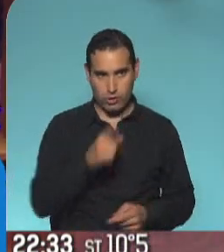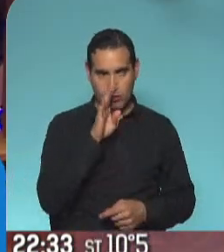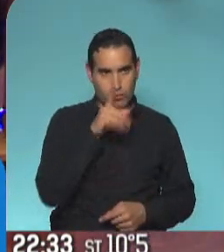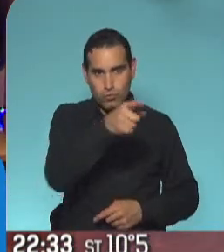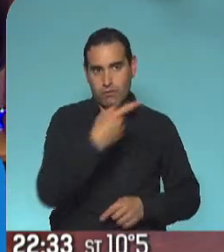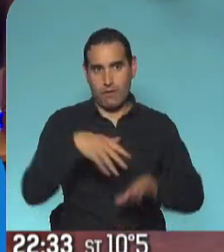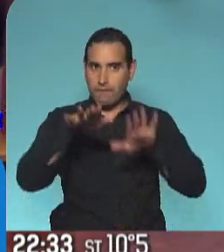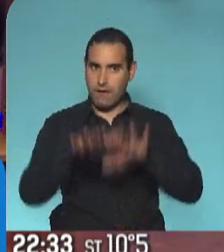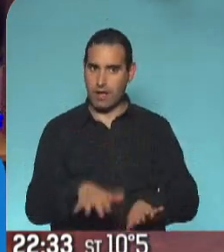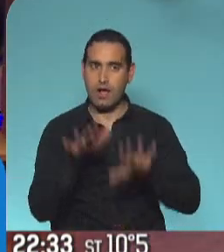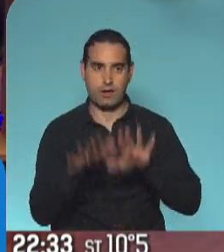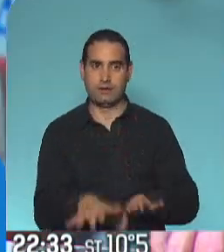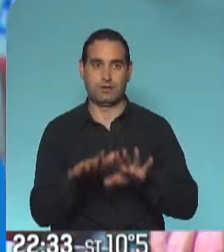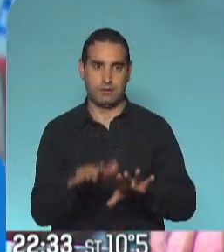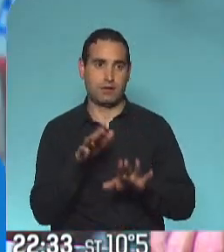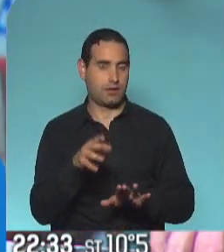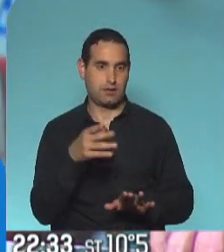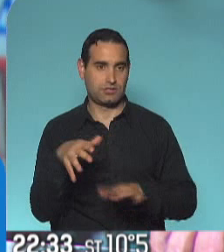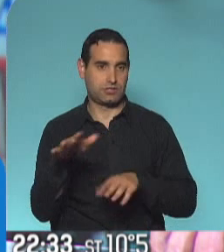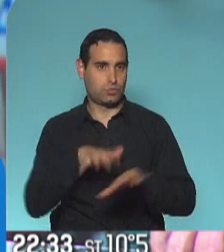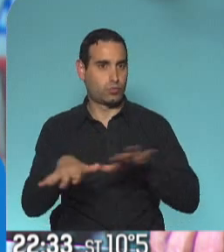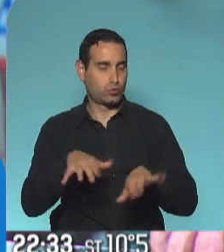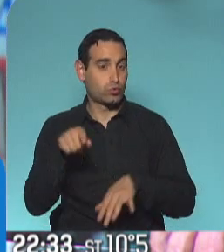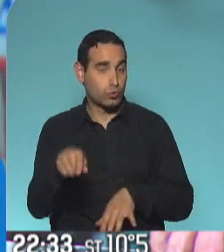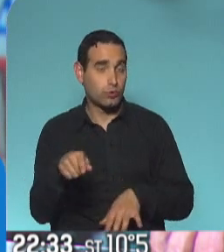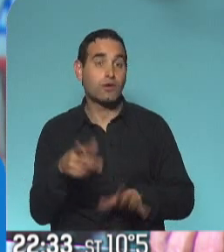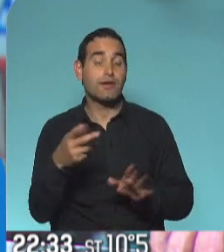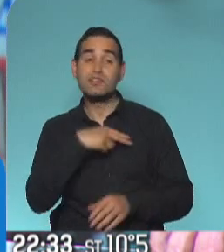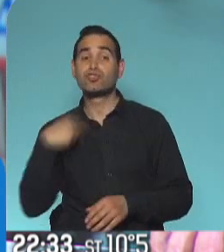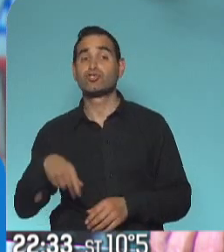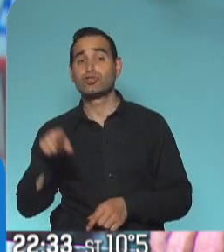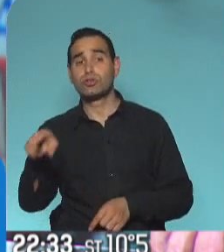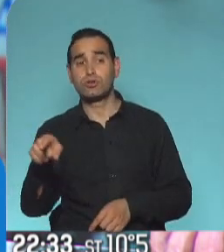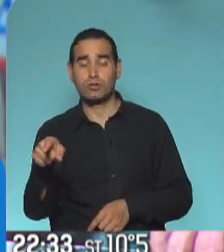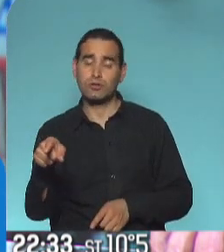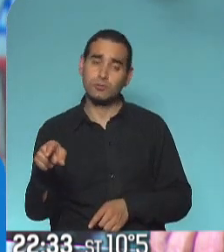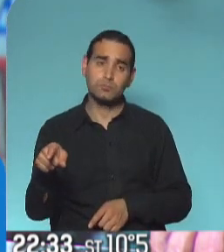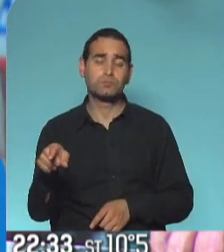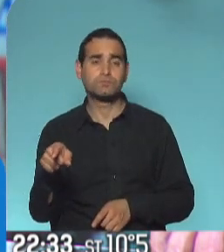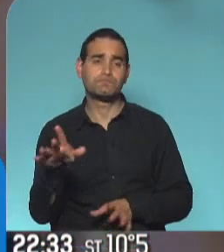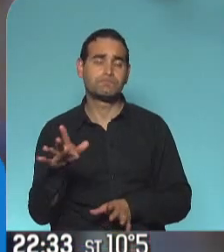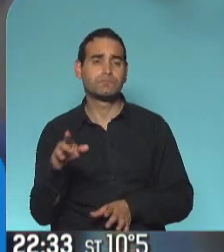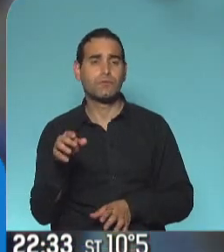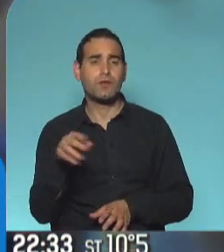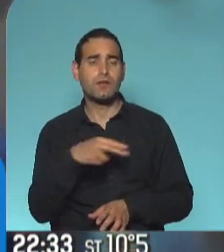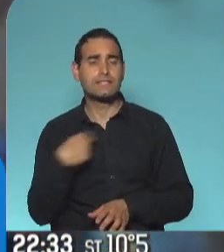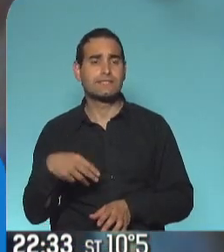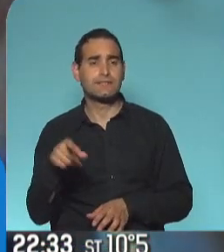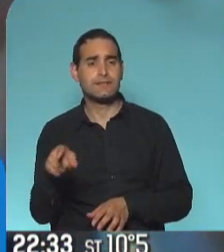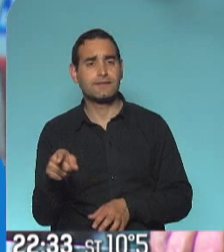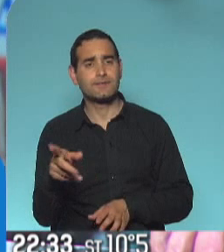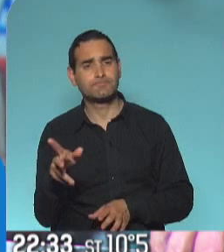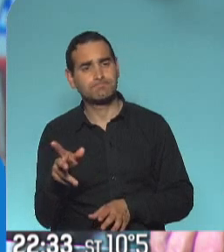bueno, atenúe, modere esta situación. China ha, digamos, de alguna manera,